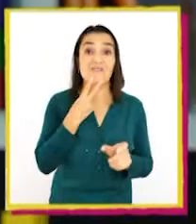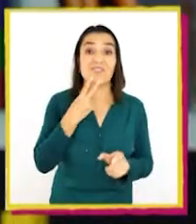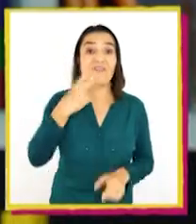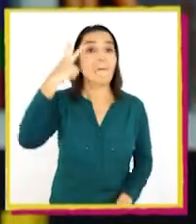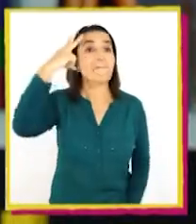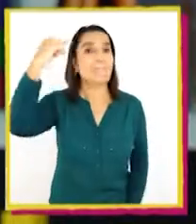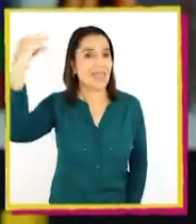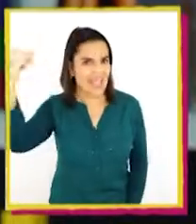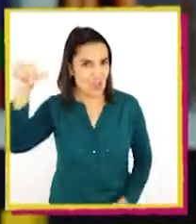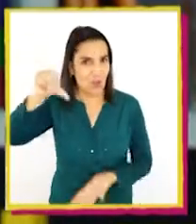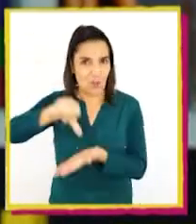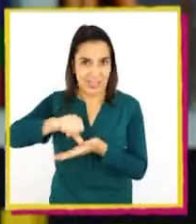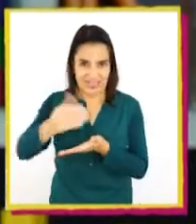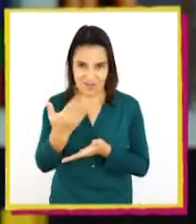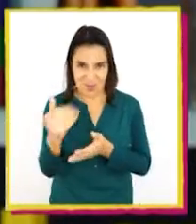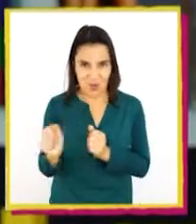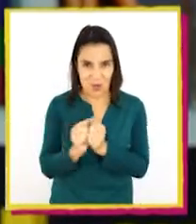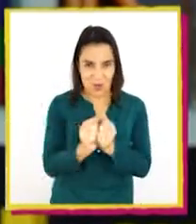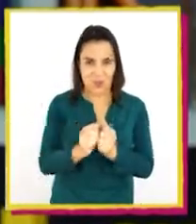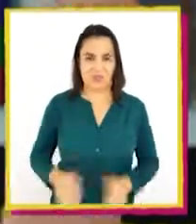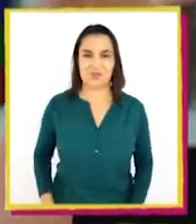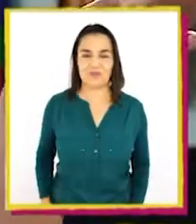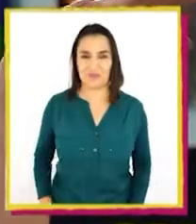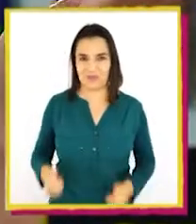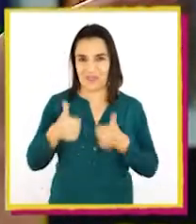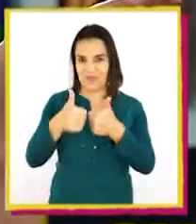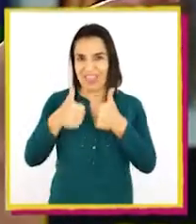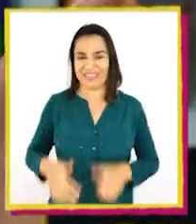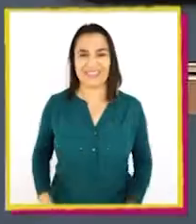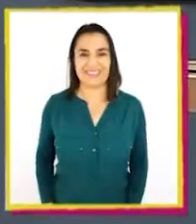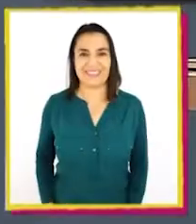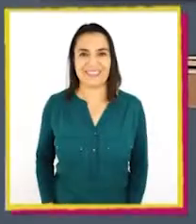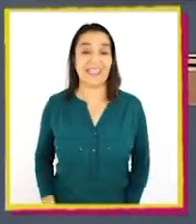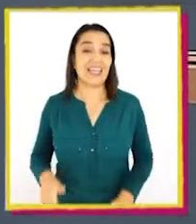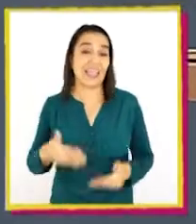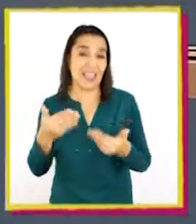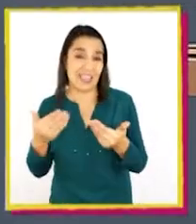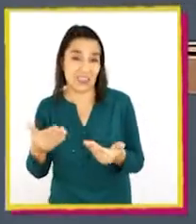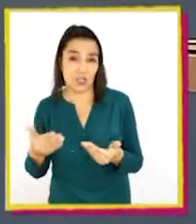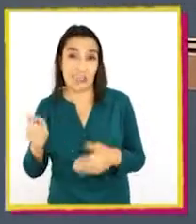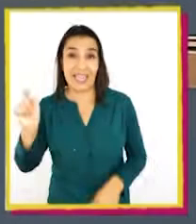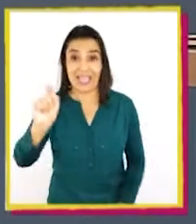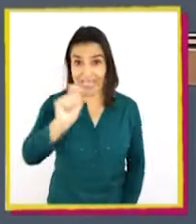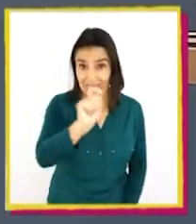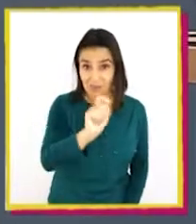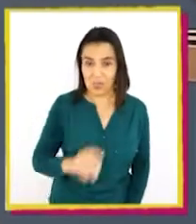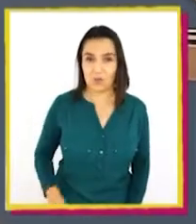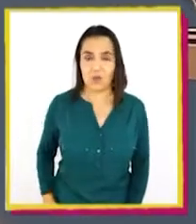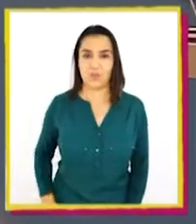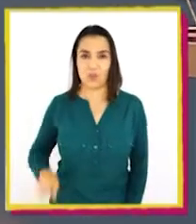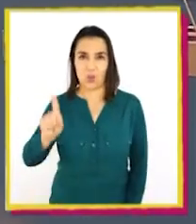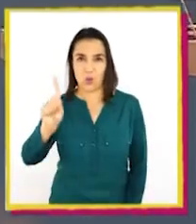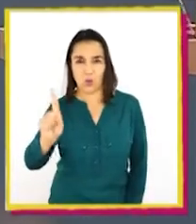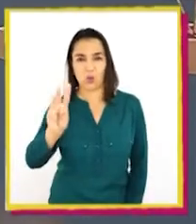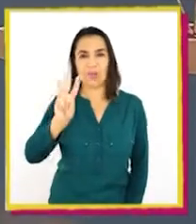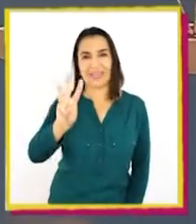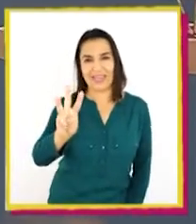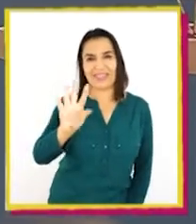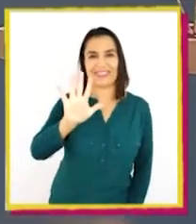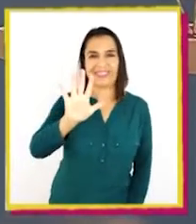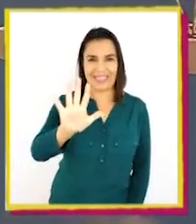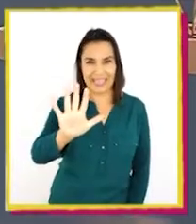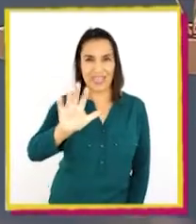México. Hagámoslo juntos. ¡Muy bien! Entonces, anotamos el número. 1,